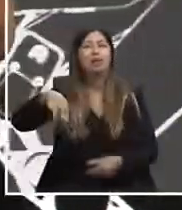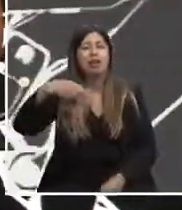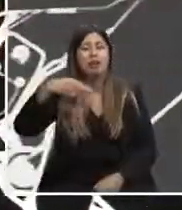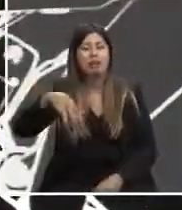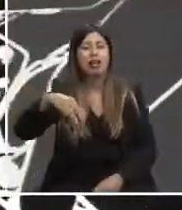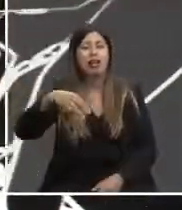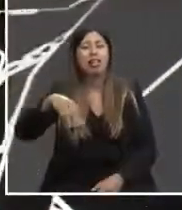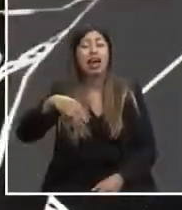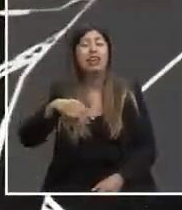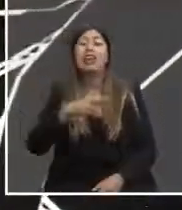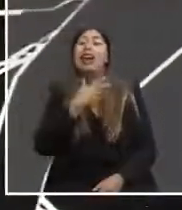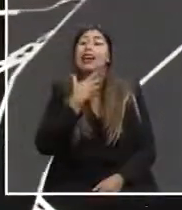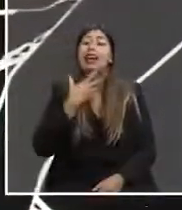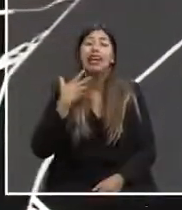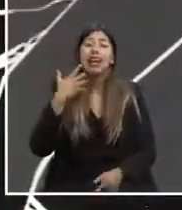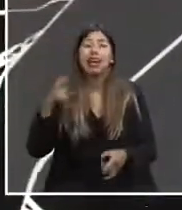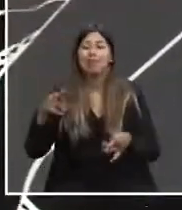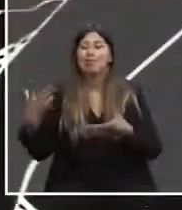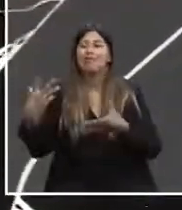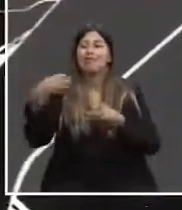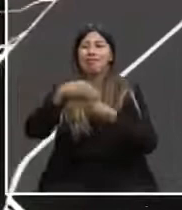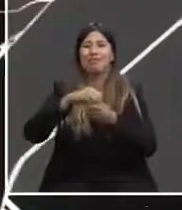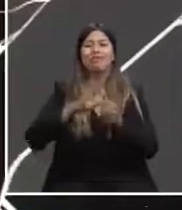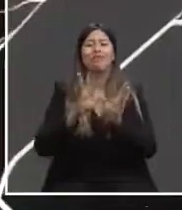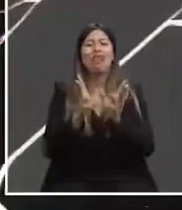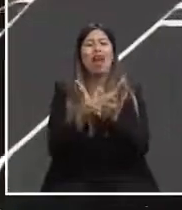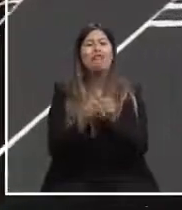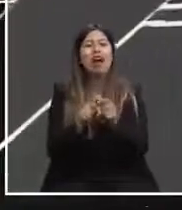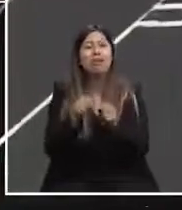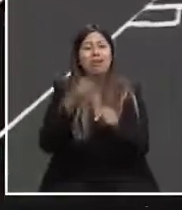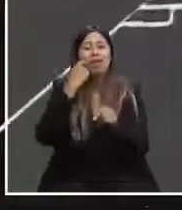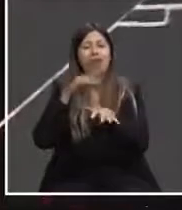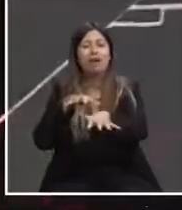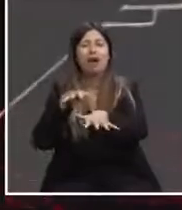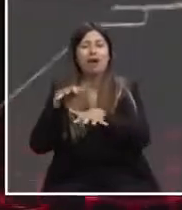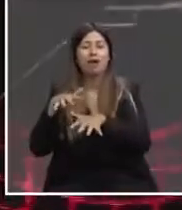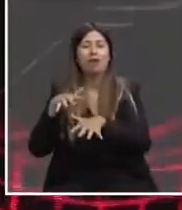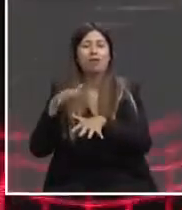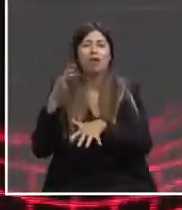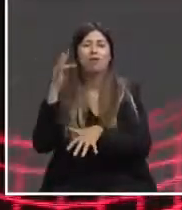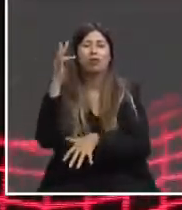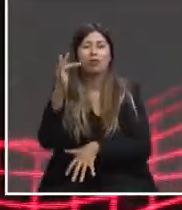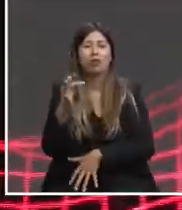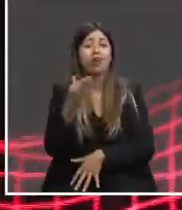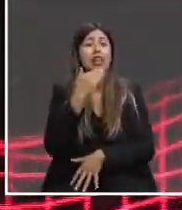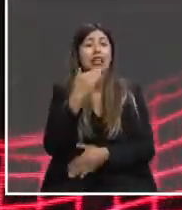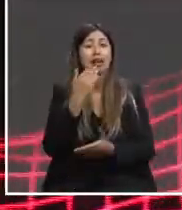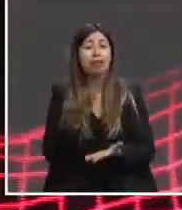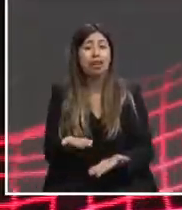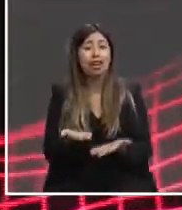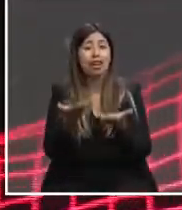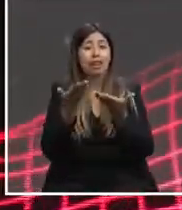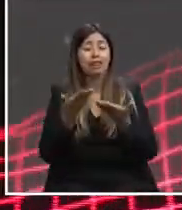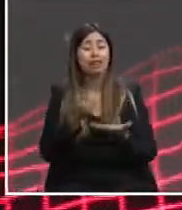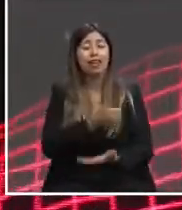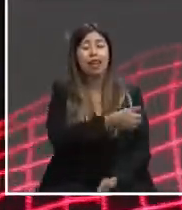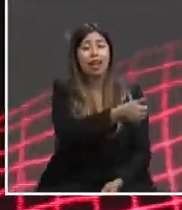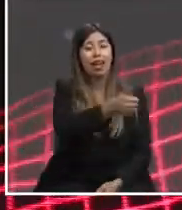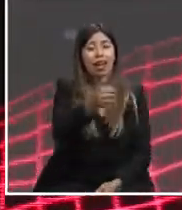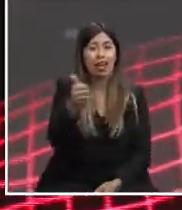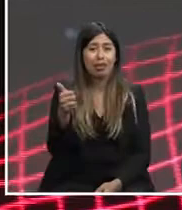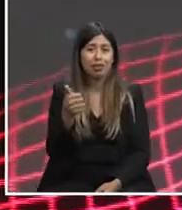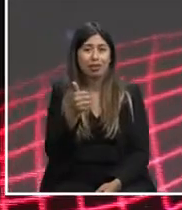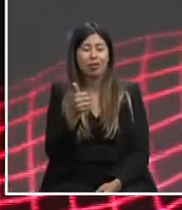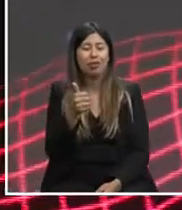Renca en esta familia del Congreso Futuro. Y también dejarlos a todos y a todas invitadas para el